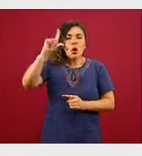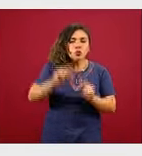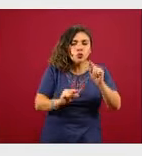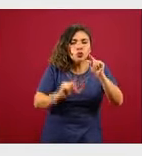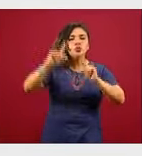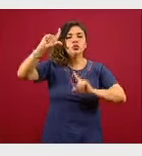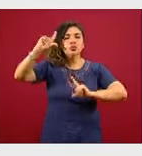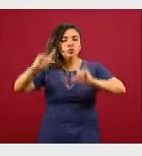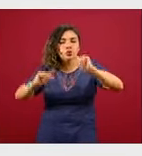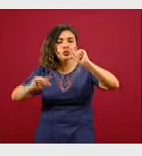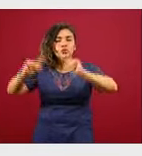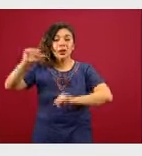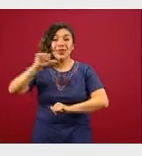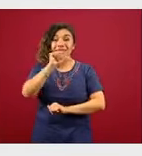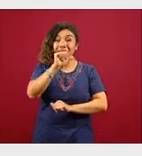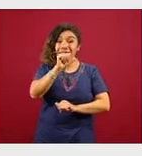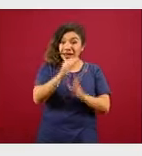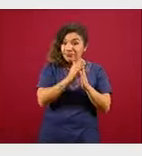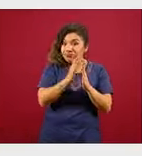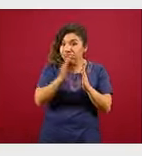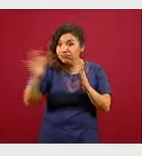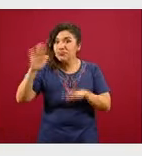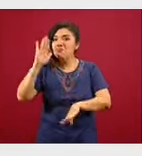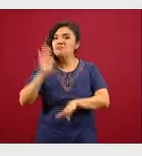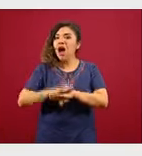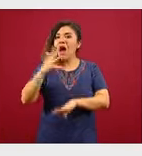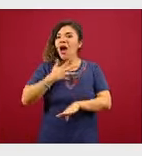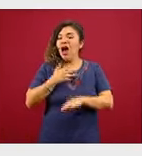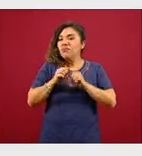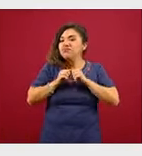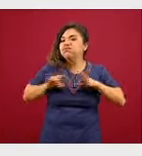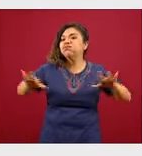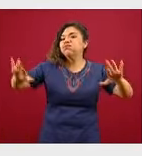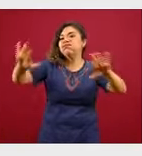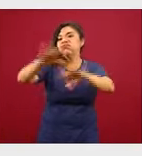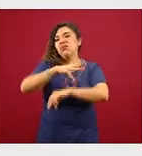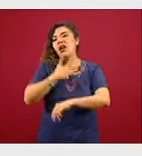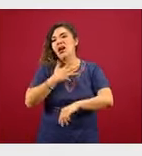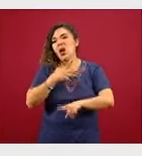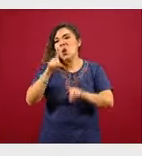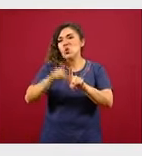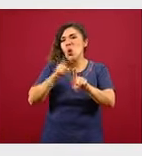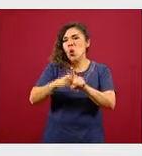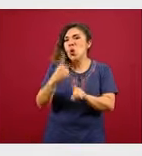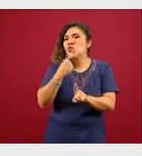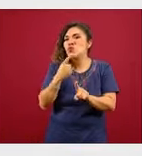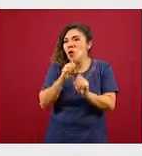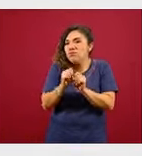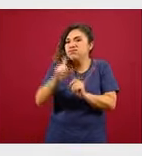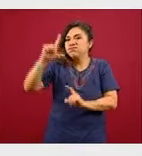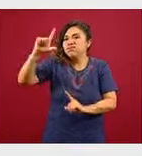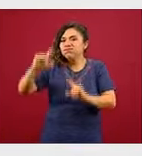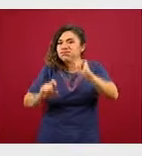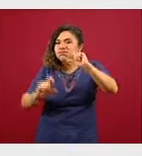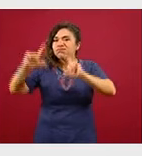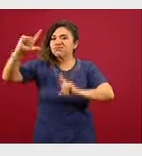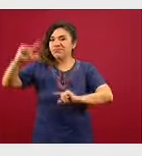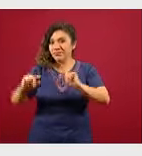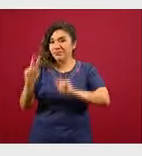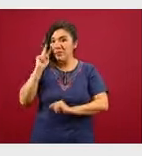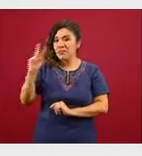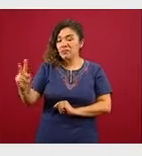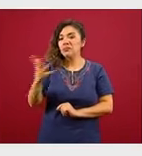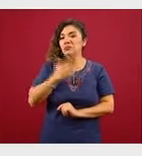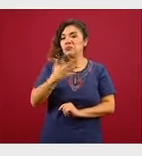15, ya en la 16 vemos que es mucha mayor la dispersión, empiezan ya a pintarse algunos municipios con mayor intensidad,